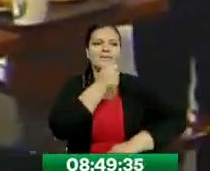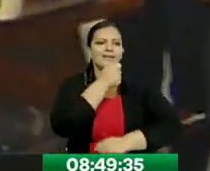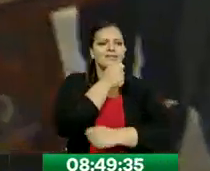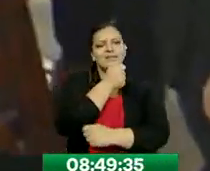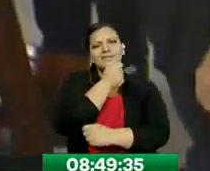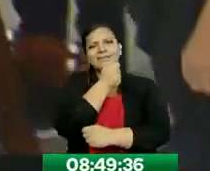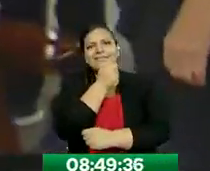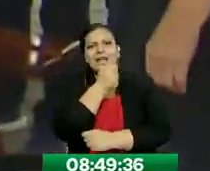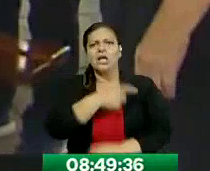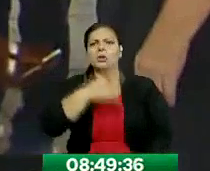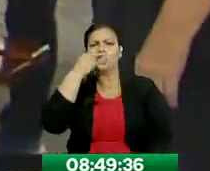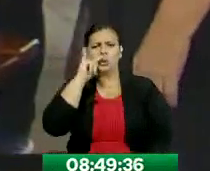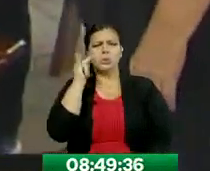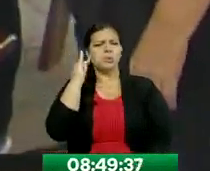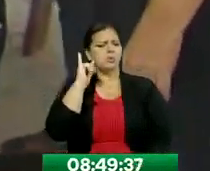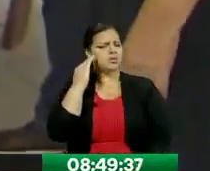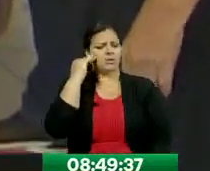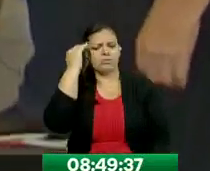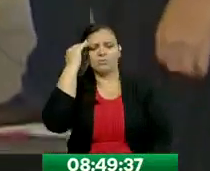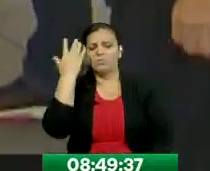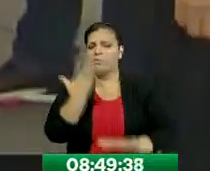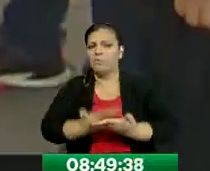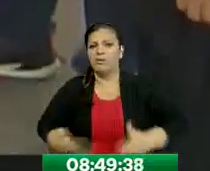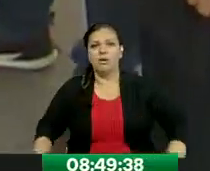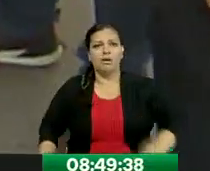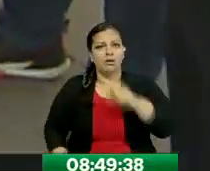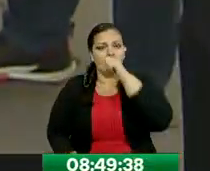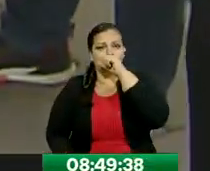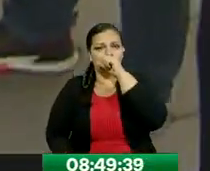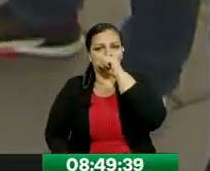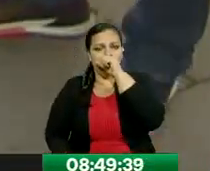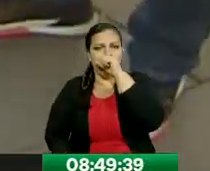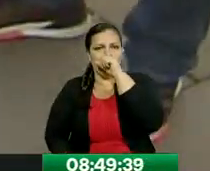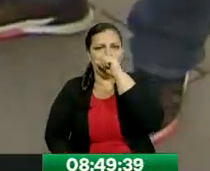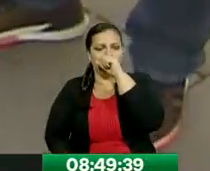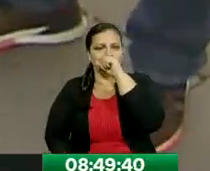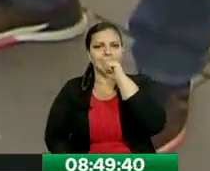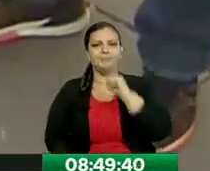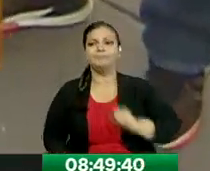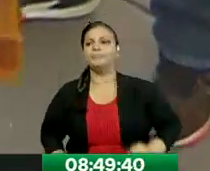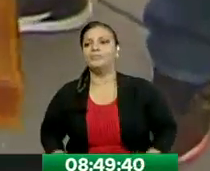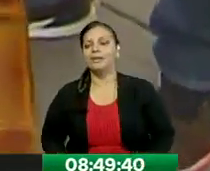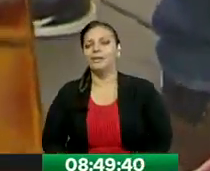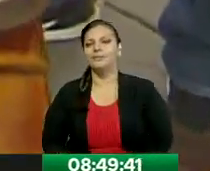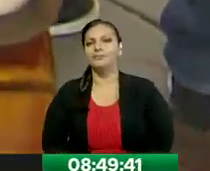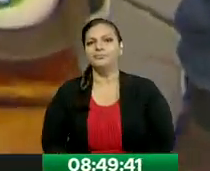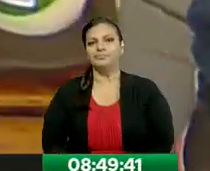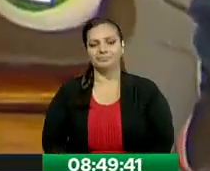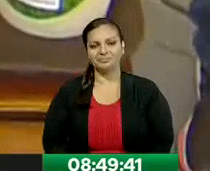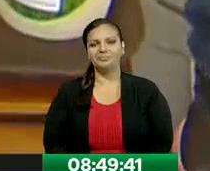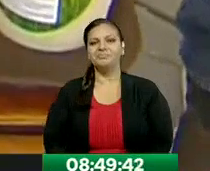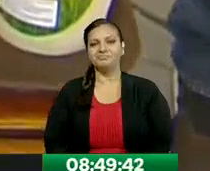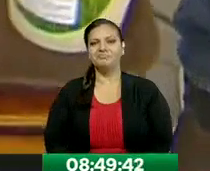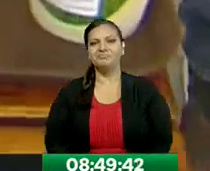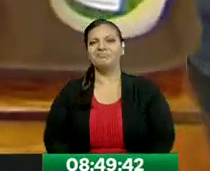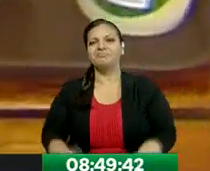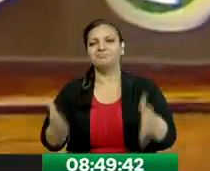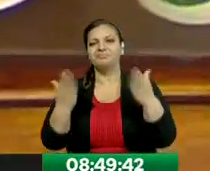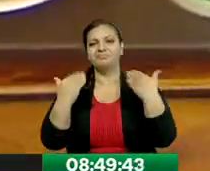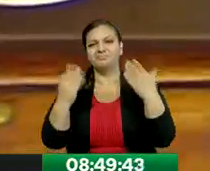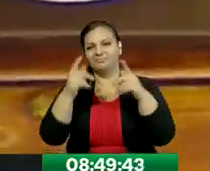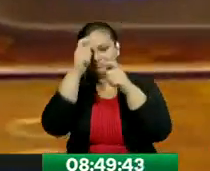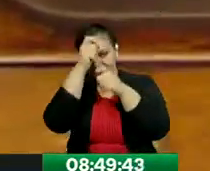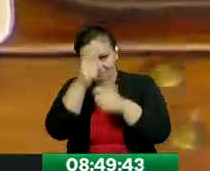para adultos, que pueden venir aquí a la Perla. El parque más grande del Ecuador, por supuesto, le rinde homenaje a la Perla del